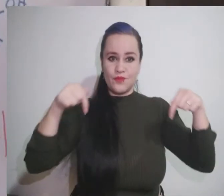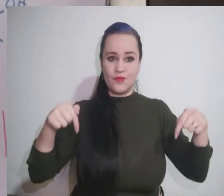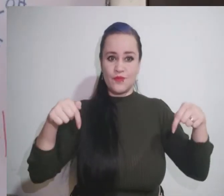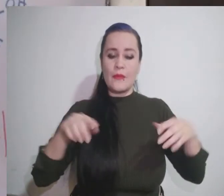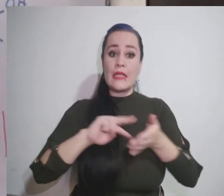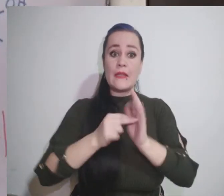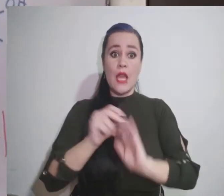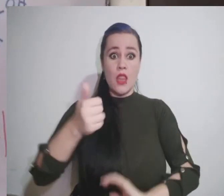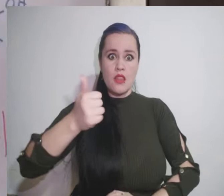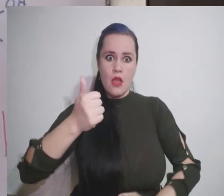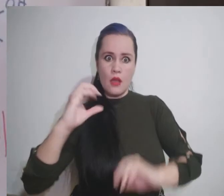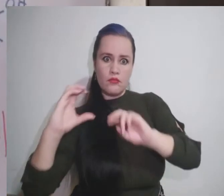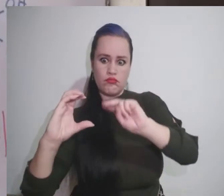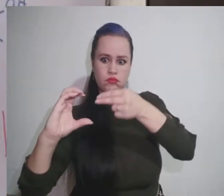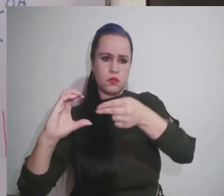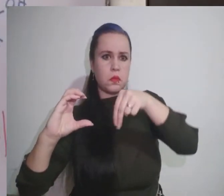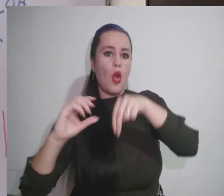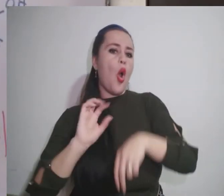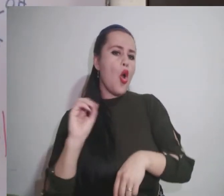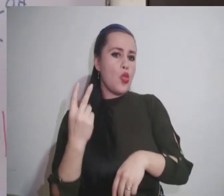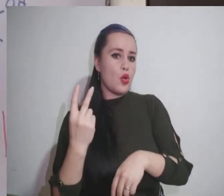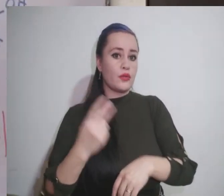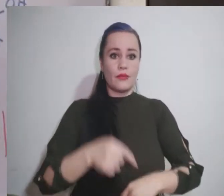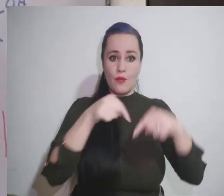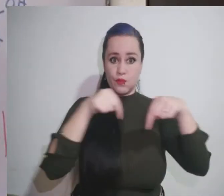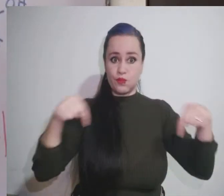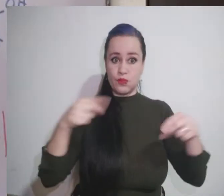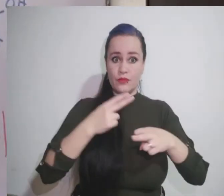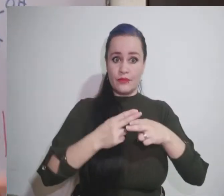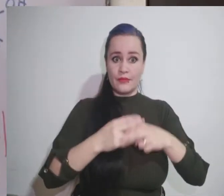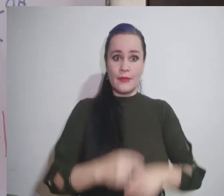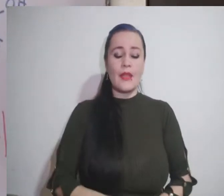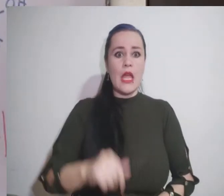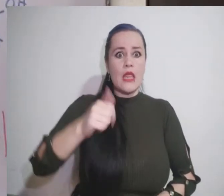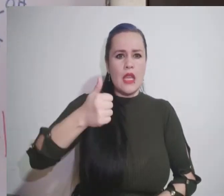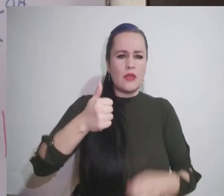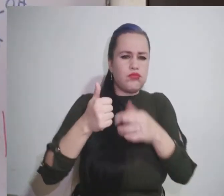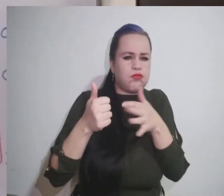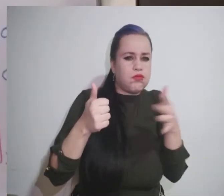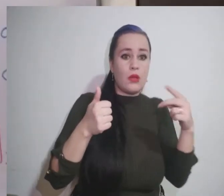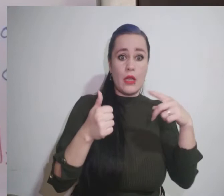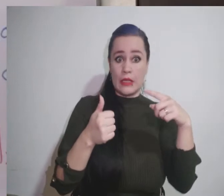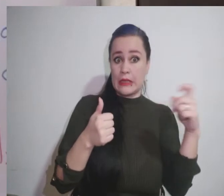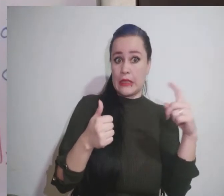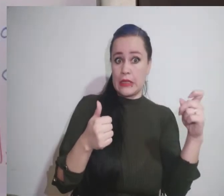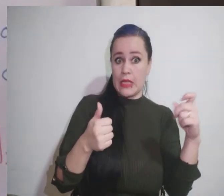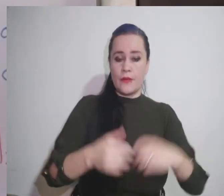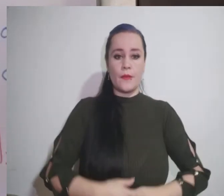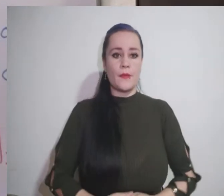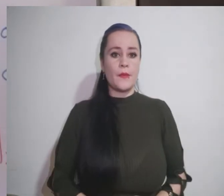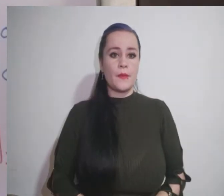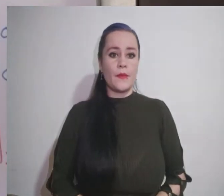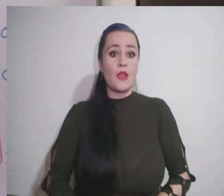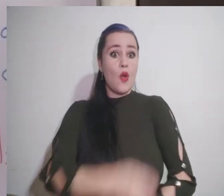aquellos que tienen de 2 a 10 aminoácidos, los polipéptidos tienen de 10 a 100 aminoácidos y ya le